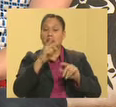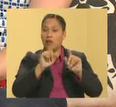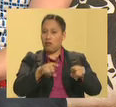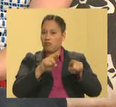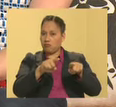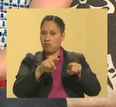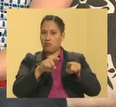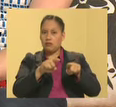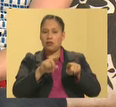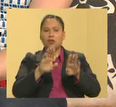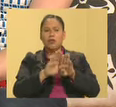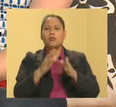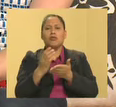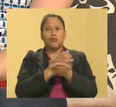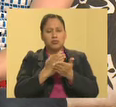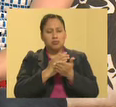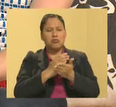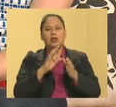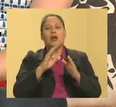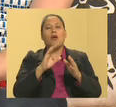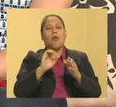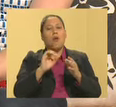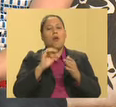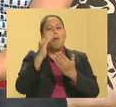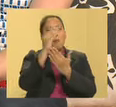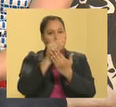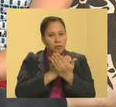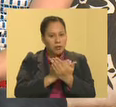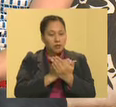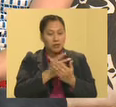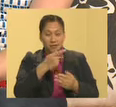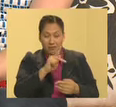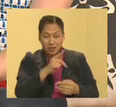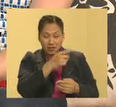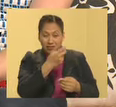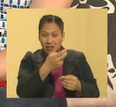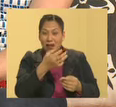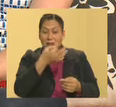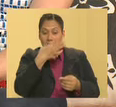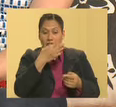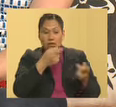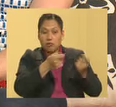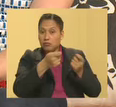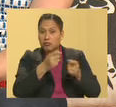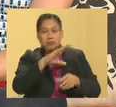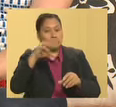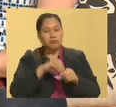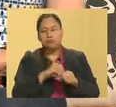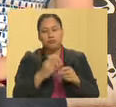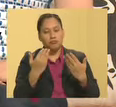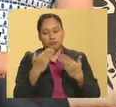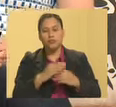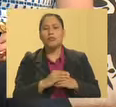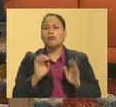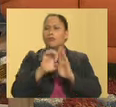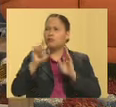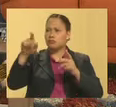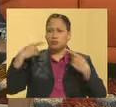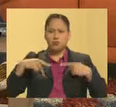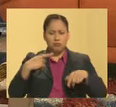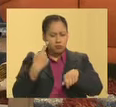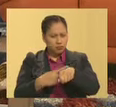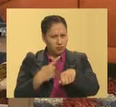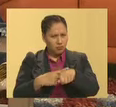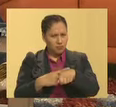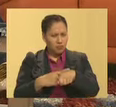epilepsia es refractaria y a pesar del tratamiento médico no se logra un control adecuado. Ya. Una persona que sufre de esta enfermedad, doctor,